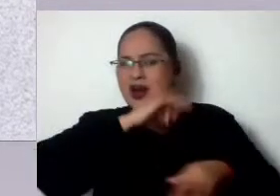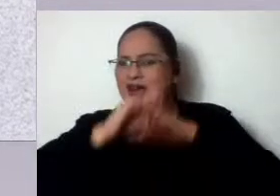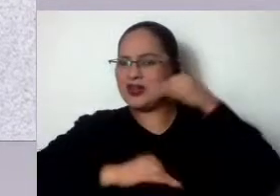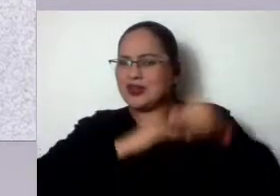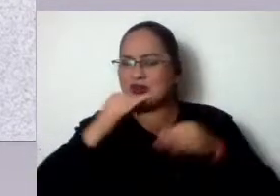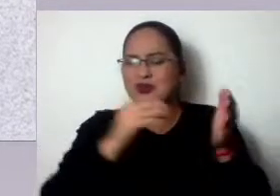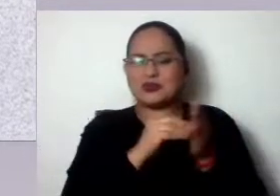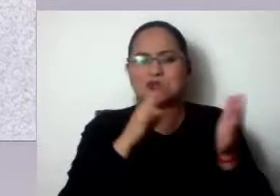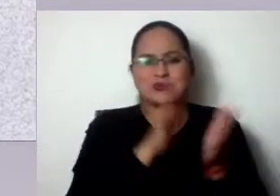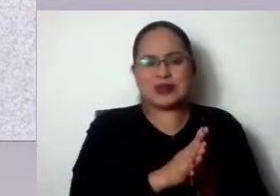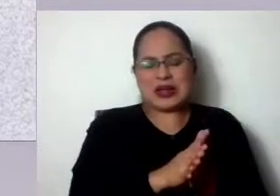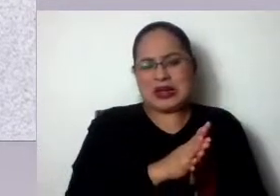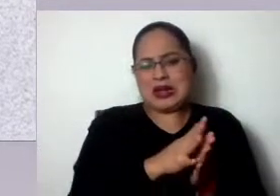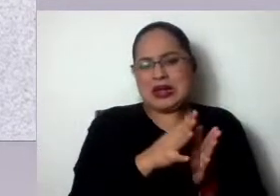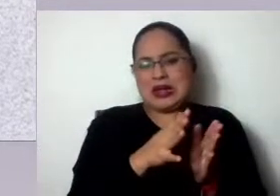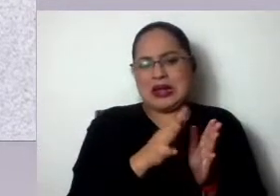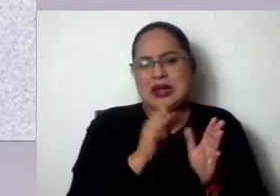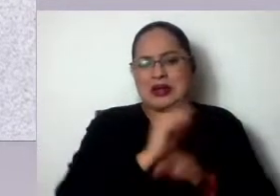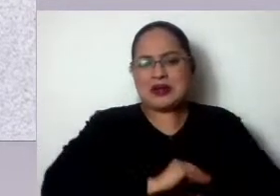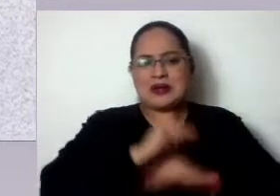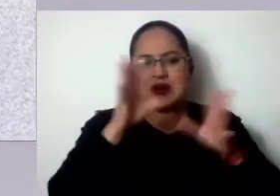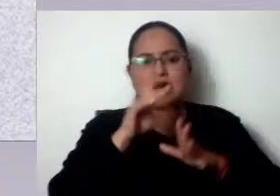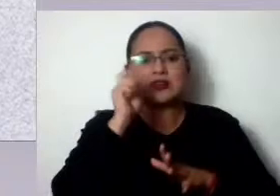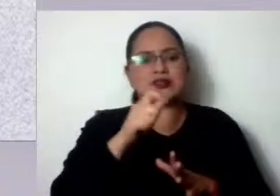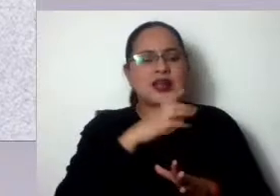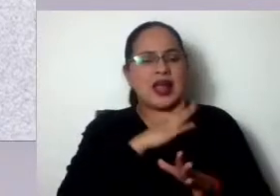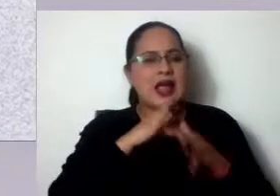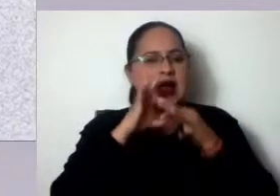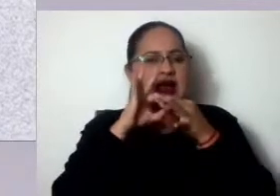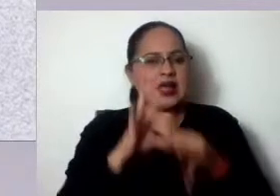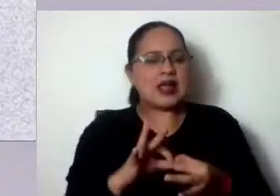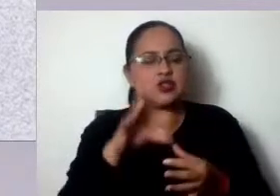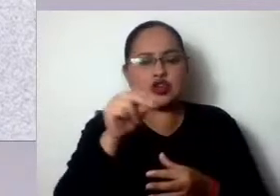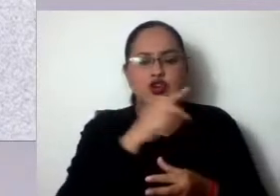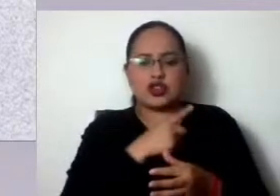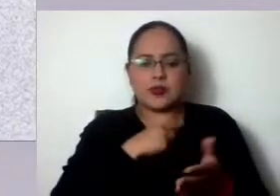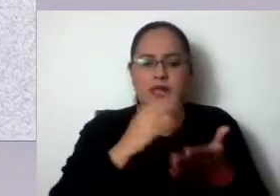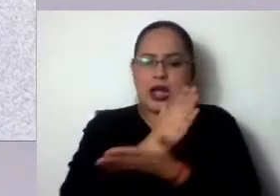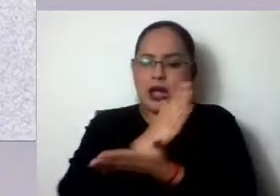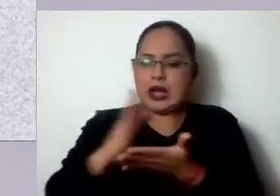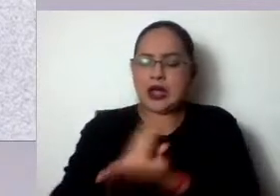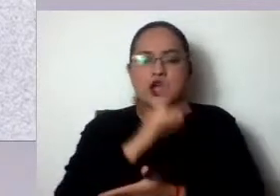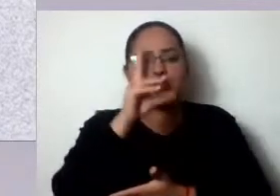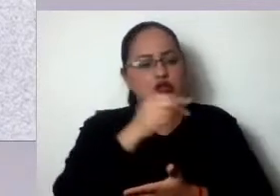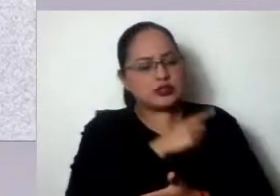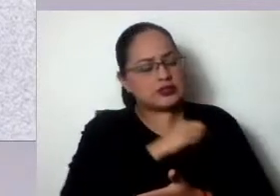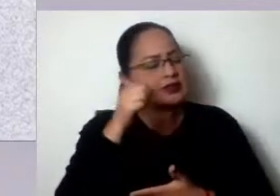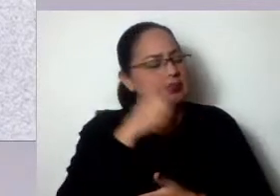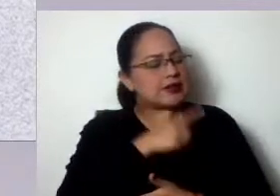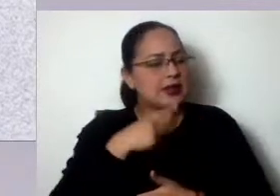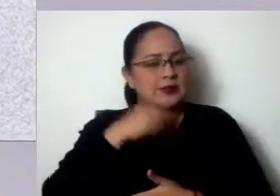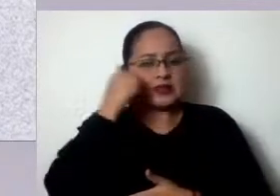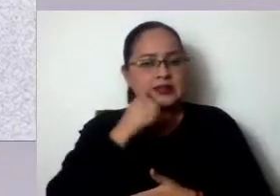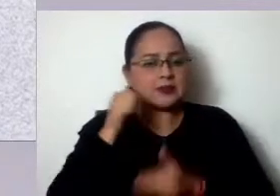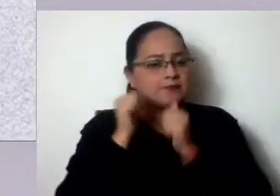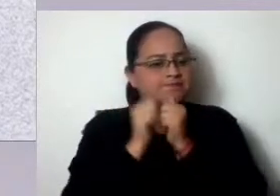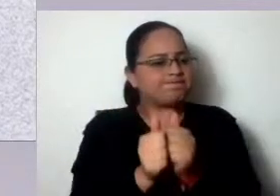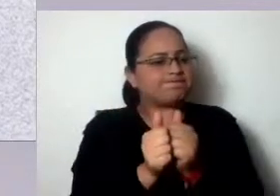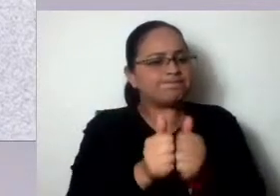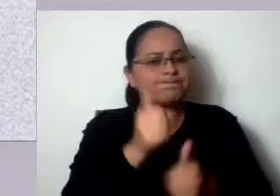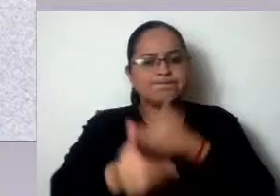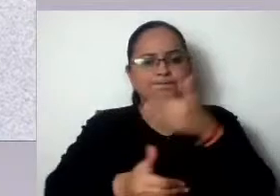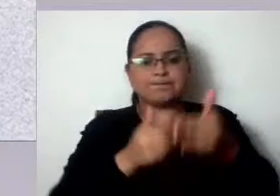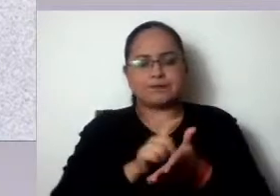definido su carácter interdependiente e indivisible no obstante en la declaración universal